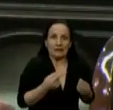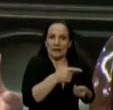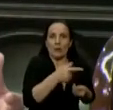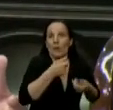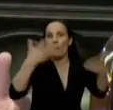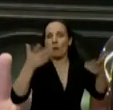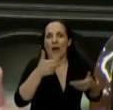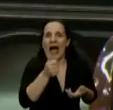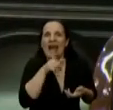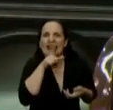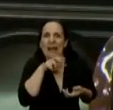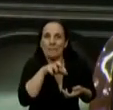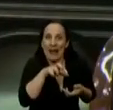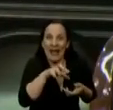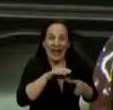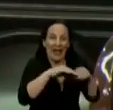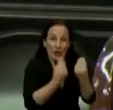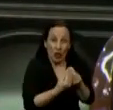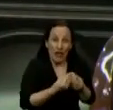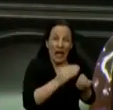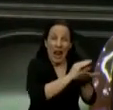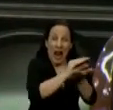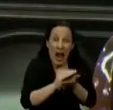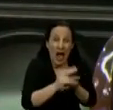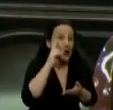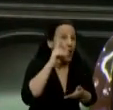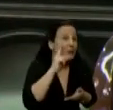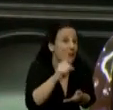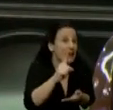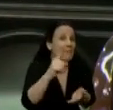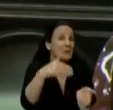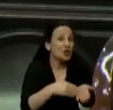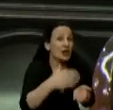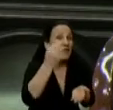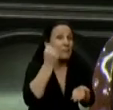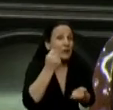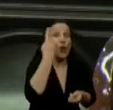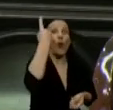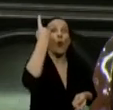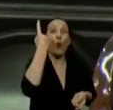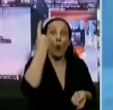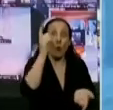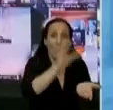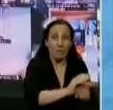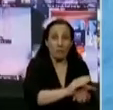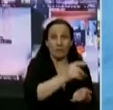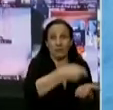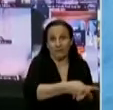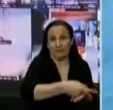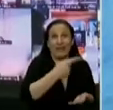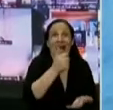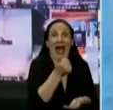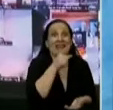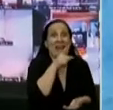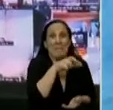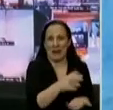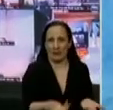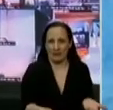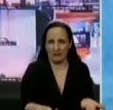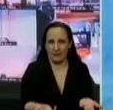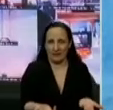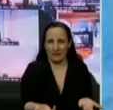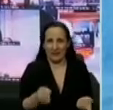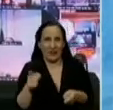islas del Delta frente a la ciudad de Rosario, y esta situación la estamos diciendo en el canal desde inicio, ¿no?, de este año,